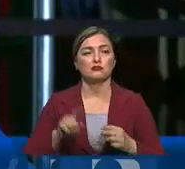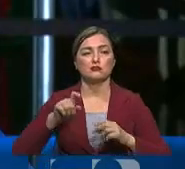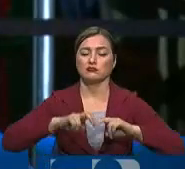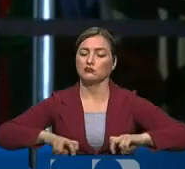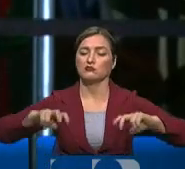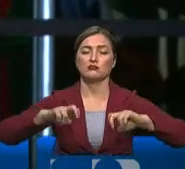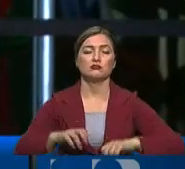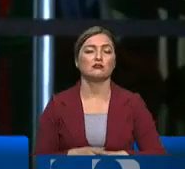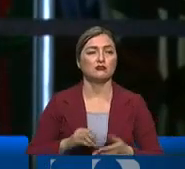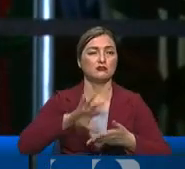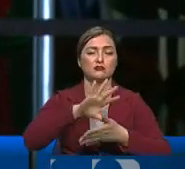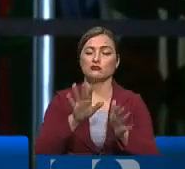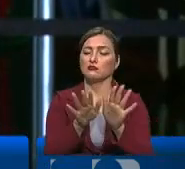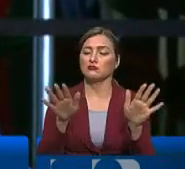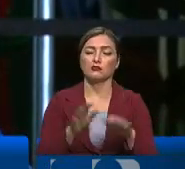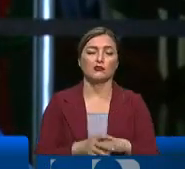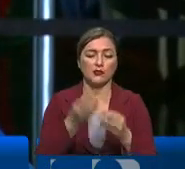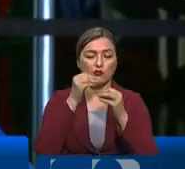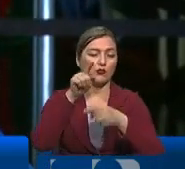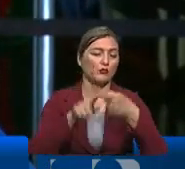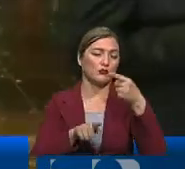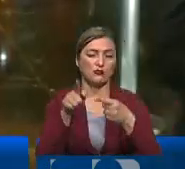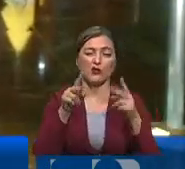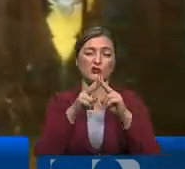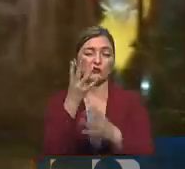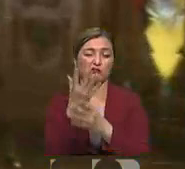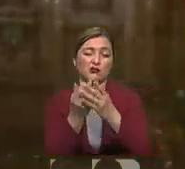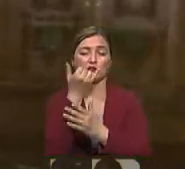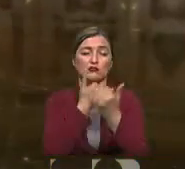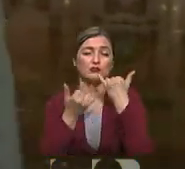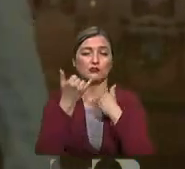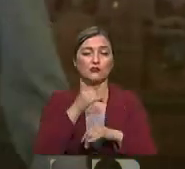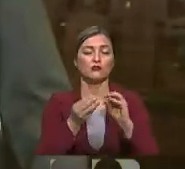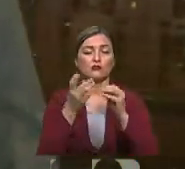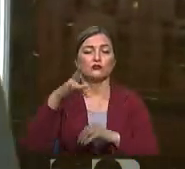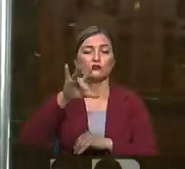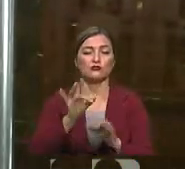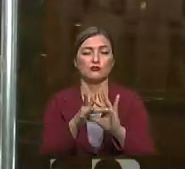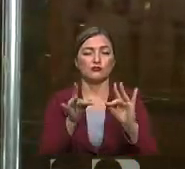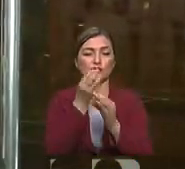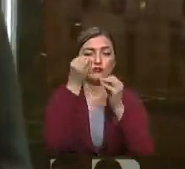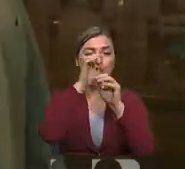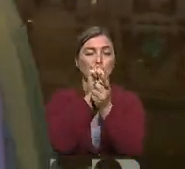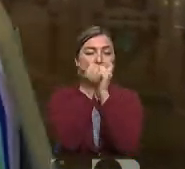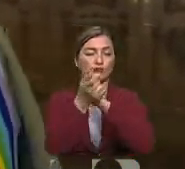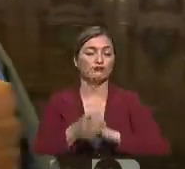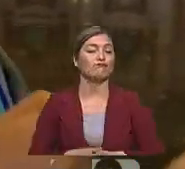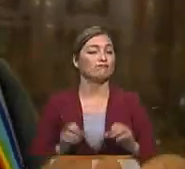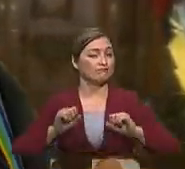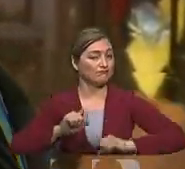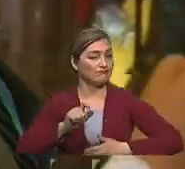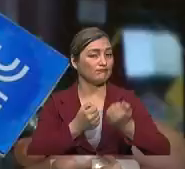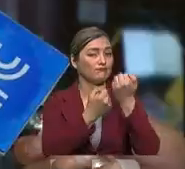investigarse porque el Pleno de la Asamblea Nacional no puede conocer un informe que se encuentre viciado. Por su lado, Pachacutic acordó que el texto del informe debe cambiar y solo así lo